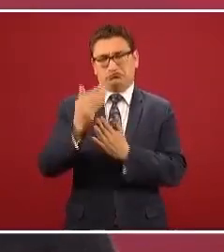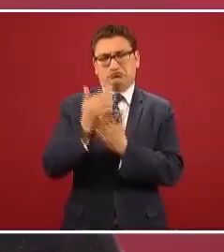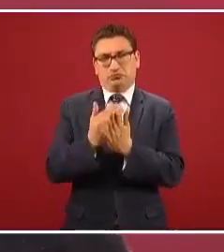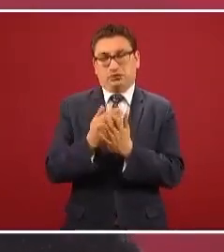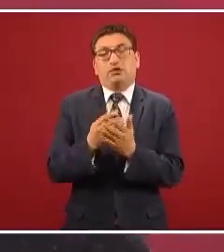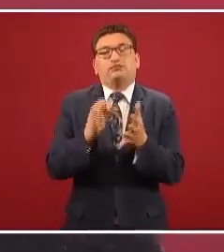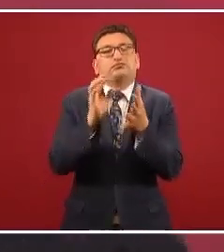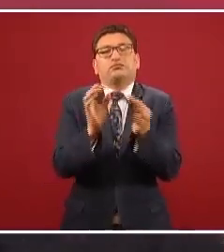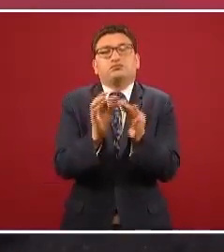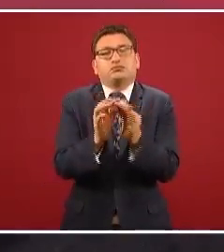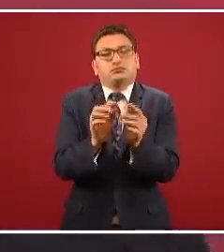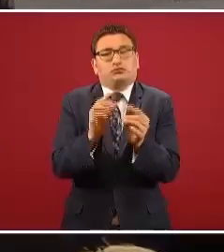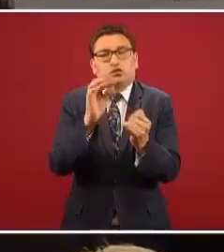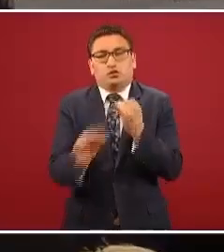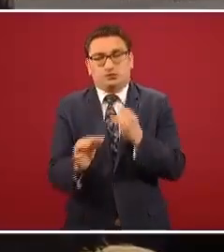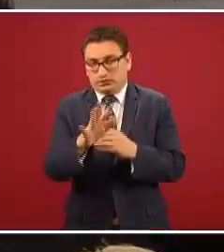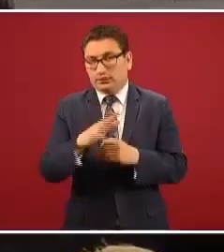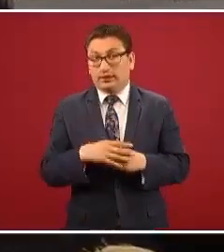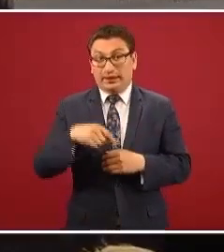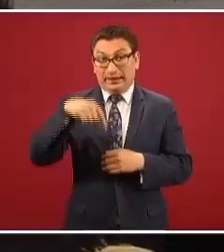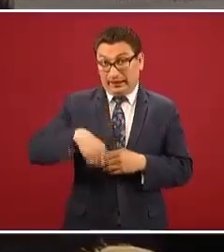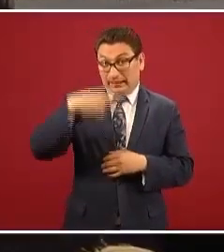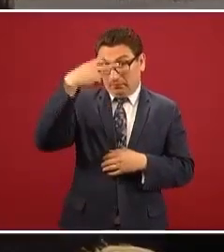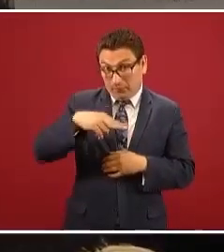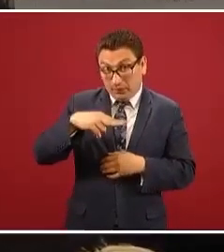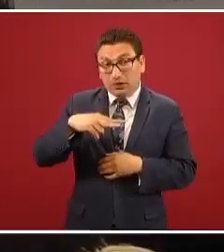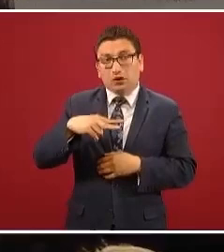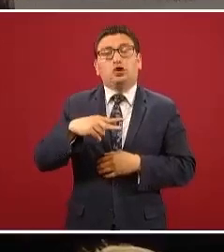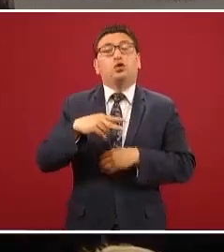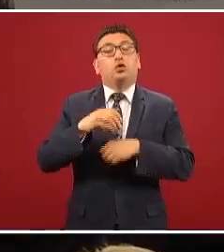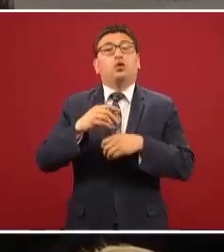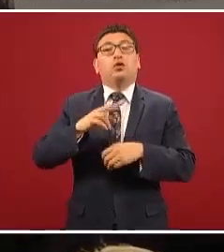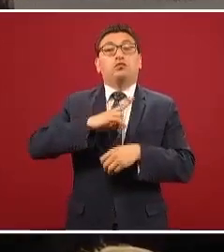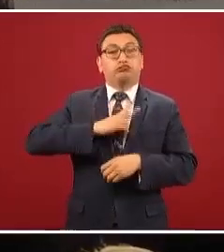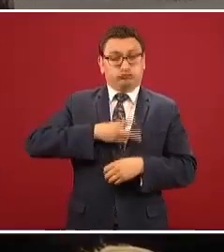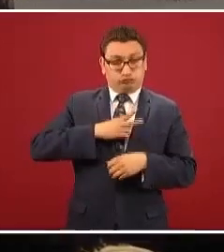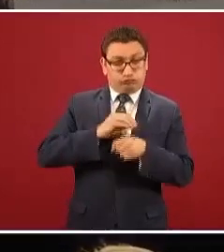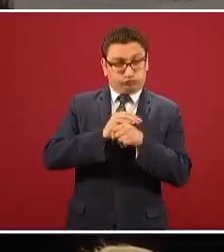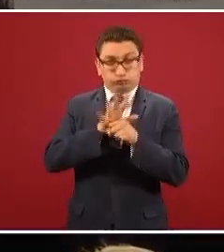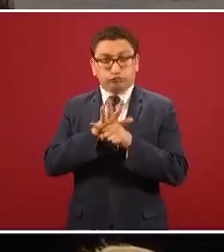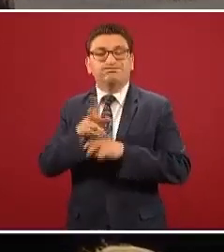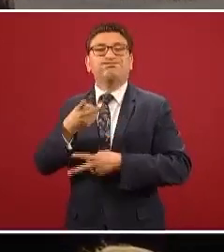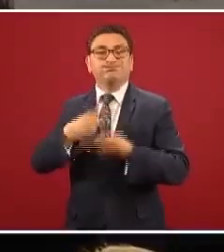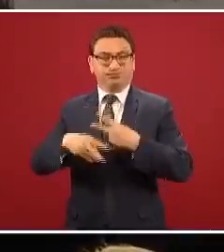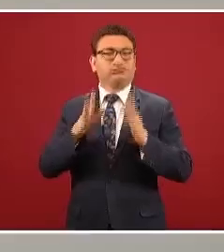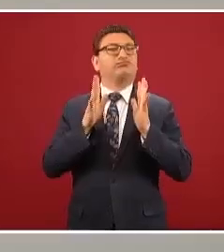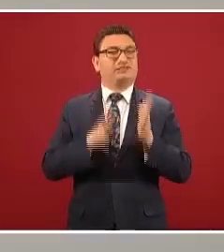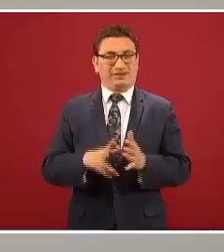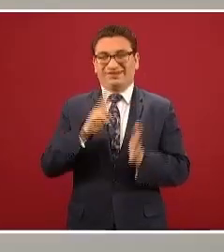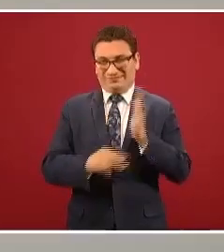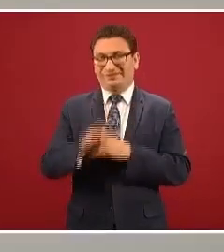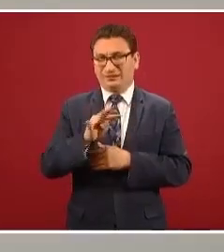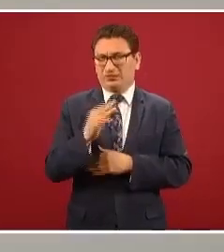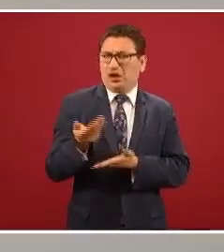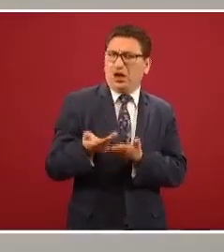Concluyo. En México hemos recibido ya el coronavirus 2019, tal como lo anticipamos